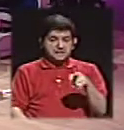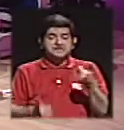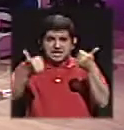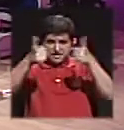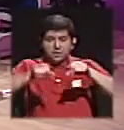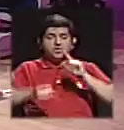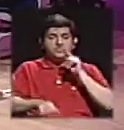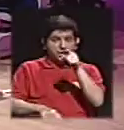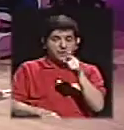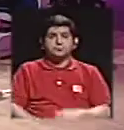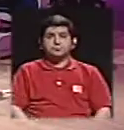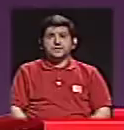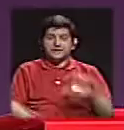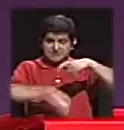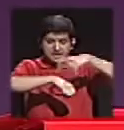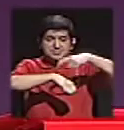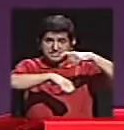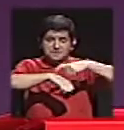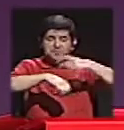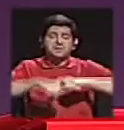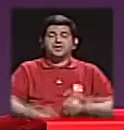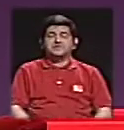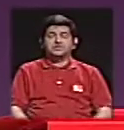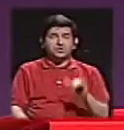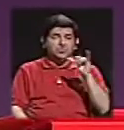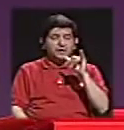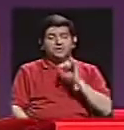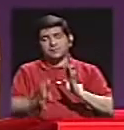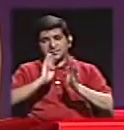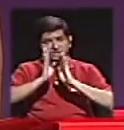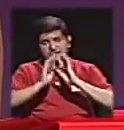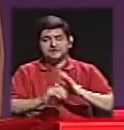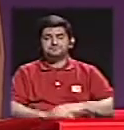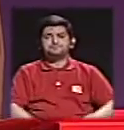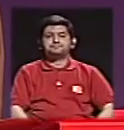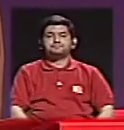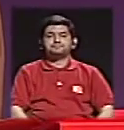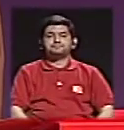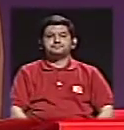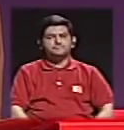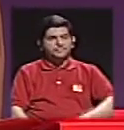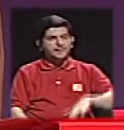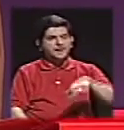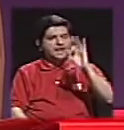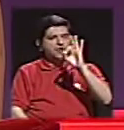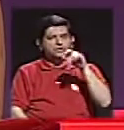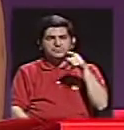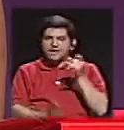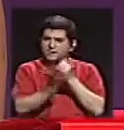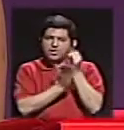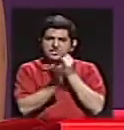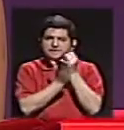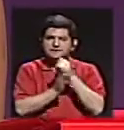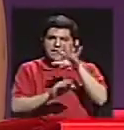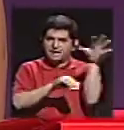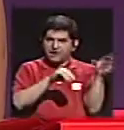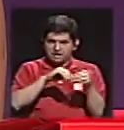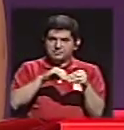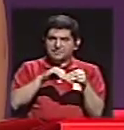lo que ustedes precisamente en estos momentos están mencionando, encontraron en la investigación